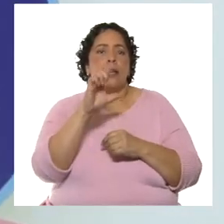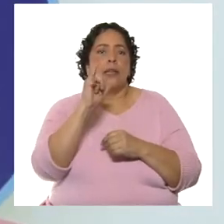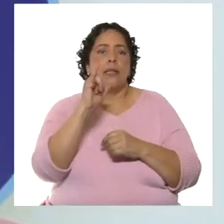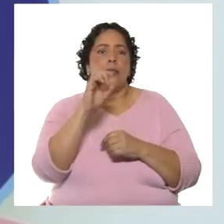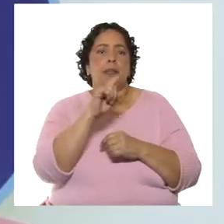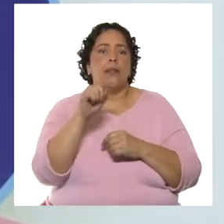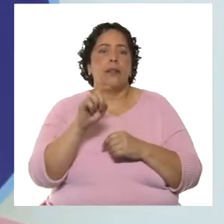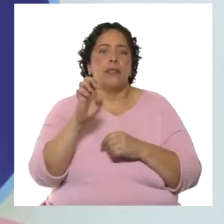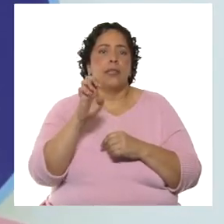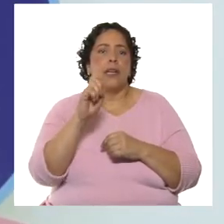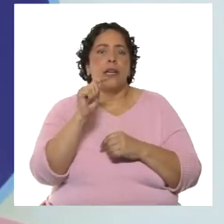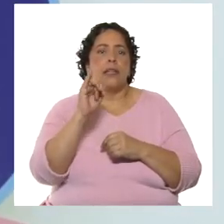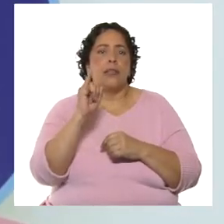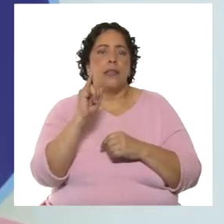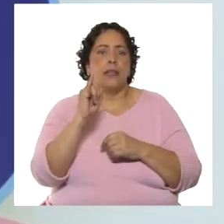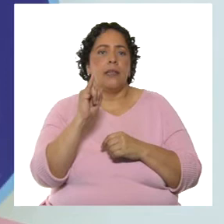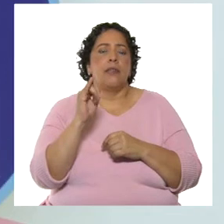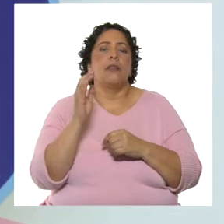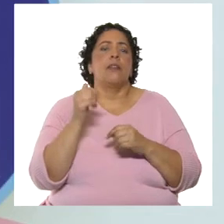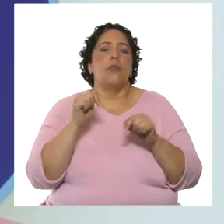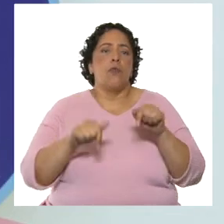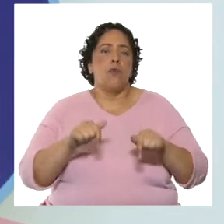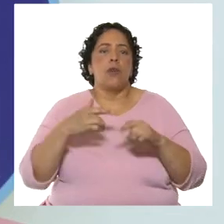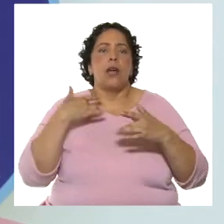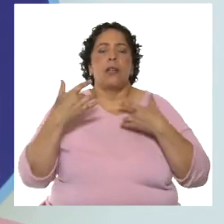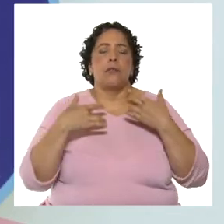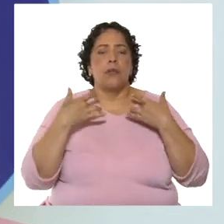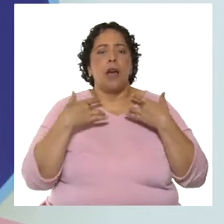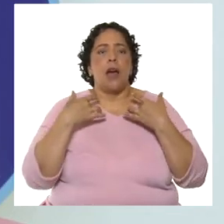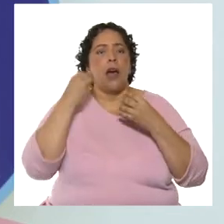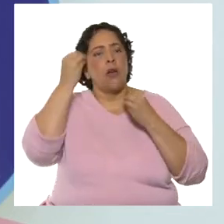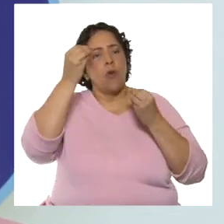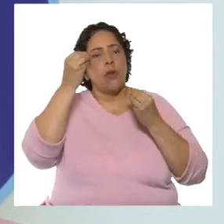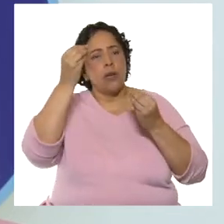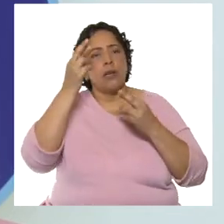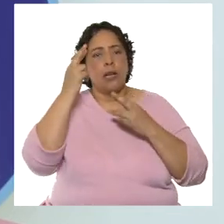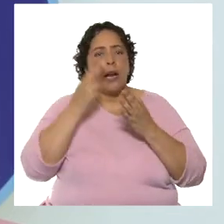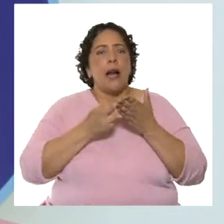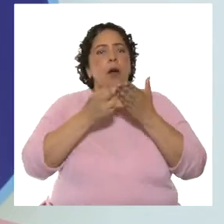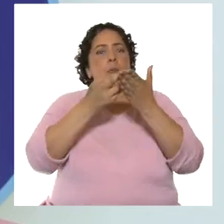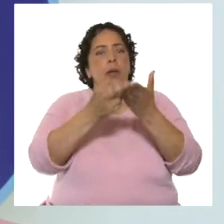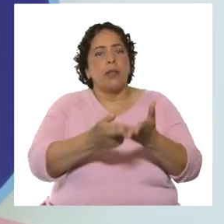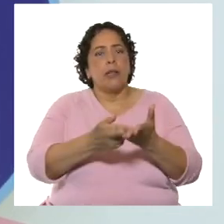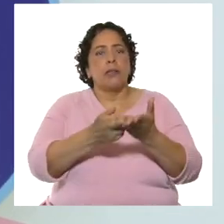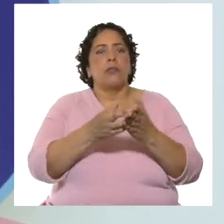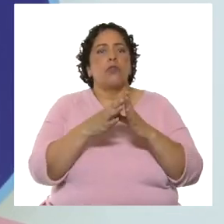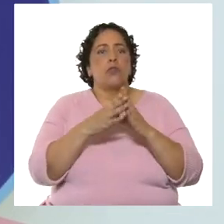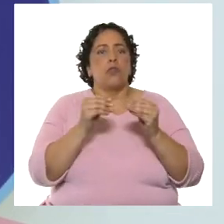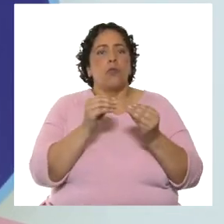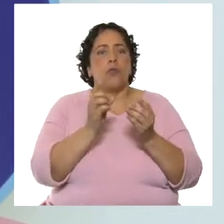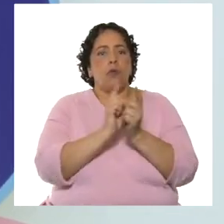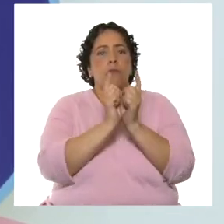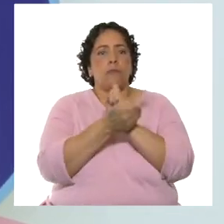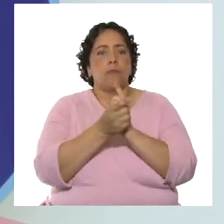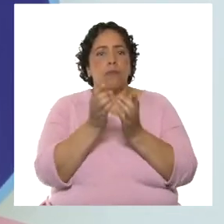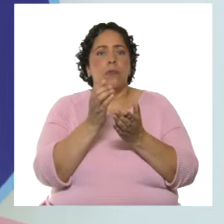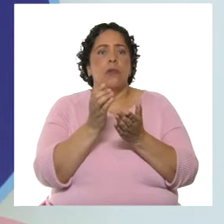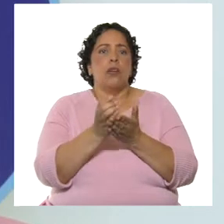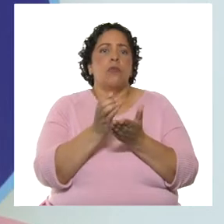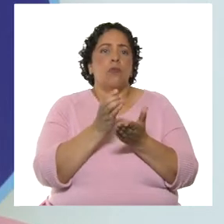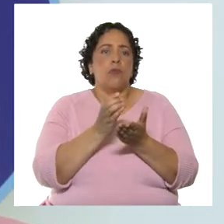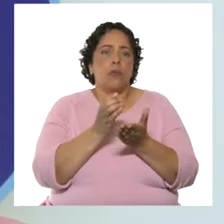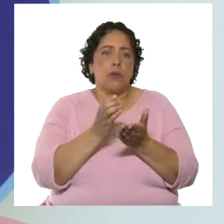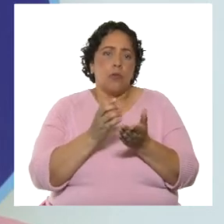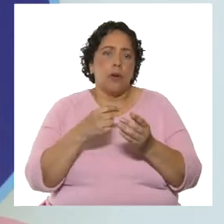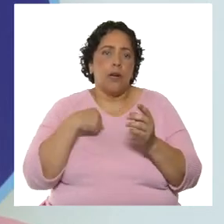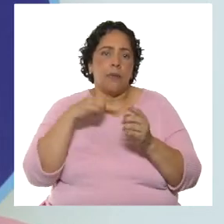Gouveia. Hoy traigo para ustedes actividades, orientaciones, recomendaciones y adaptaciones curriculares para los